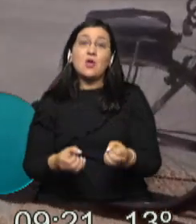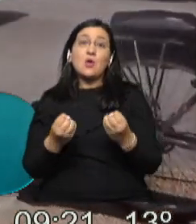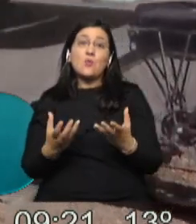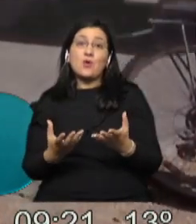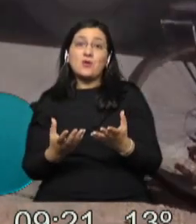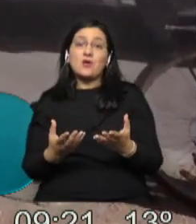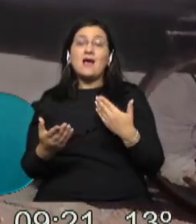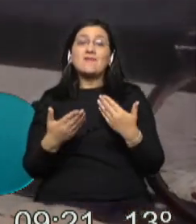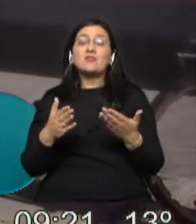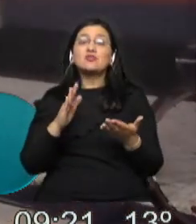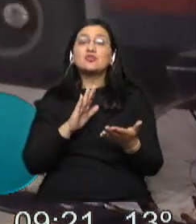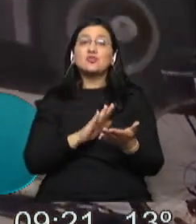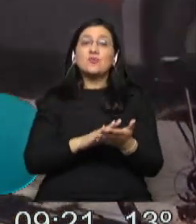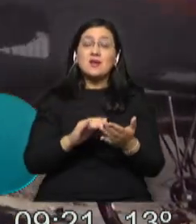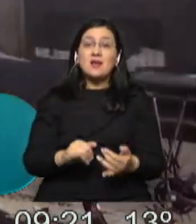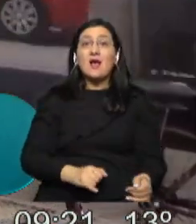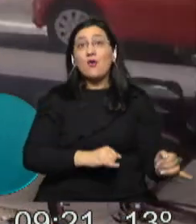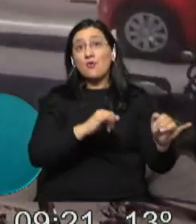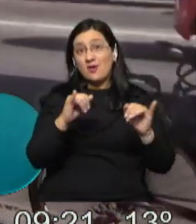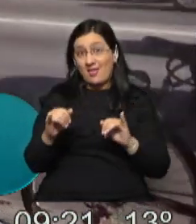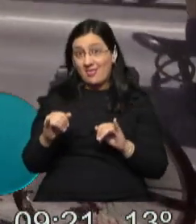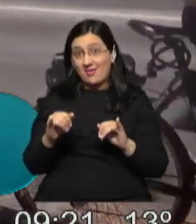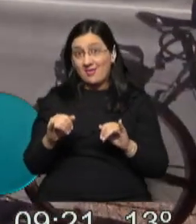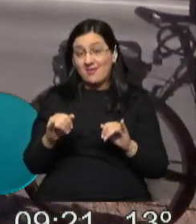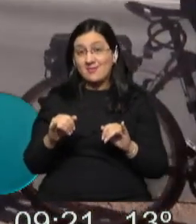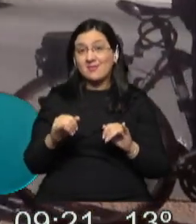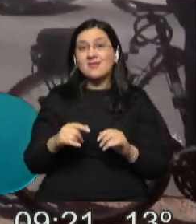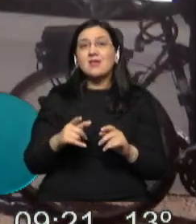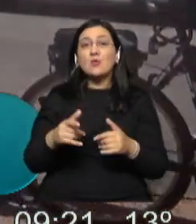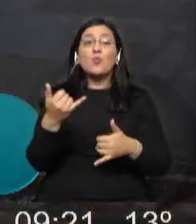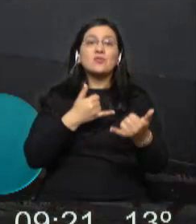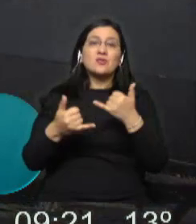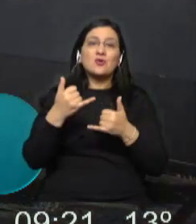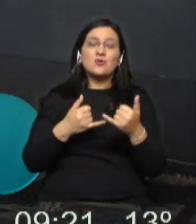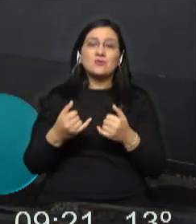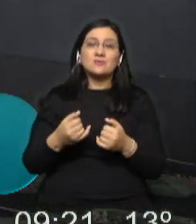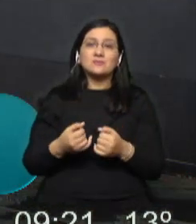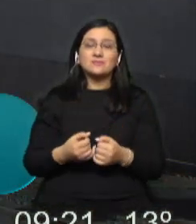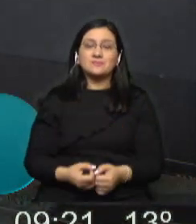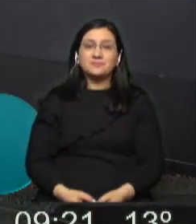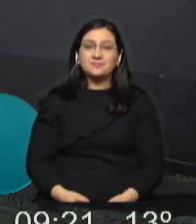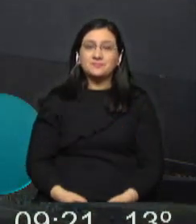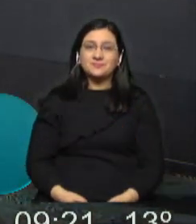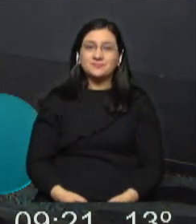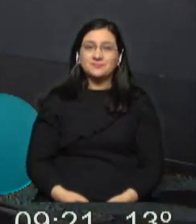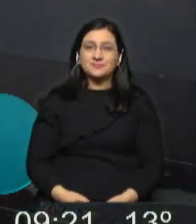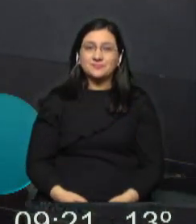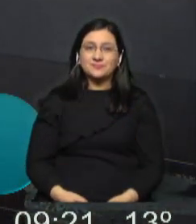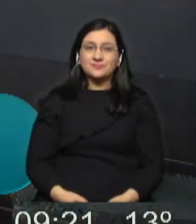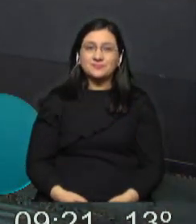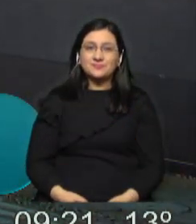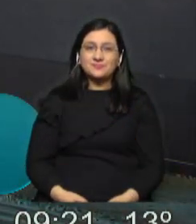bueno, hablando acerca de la jornada, de la consigna del día. Sí, cuéntenos, perdón, porque estamos acá levantando apuestas.